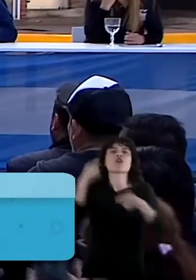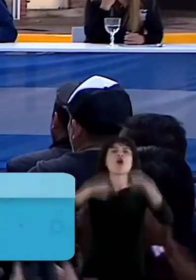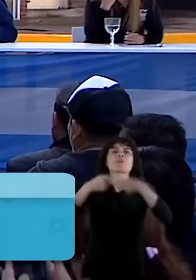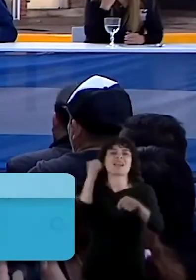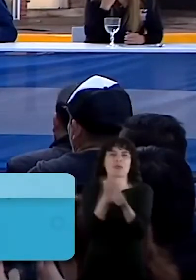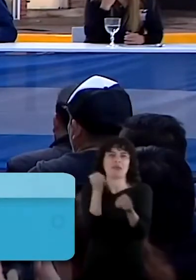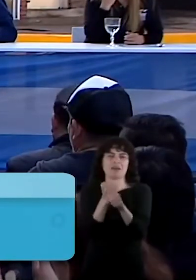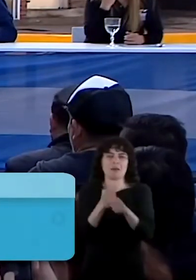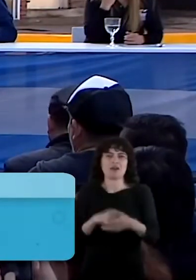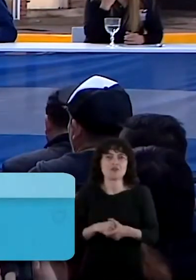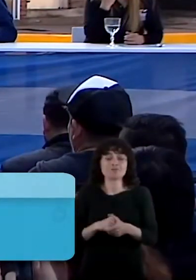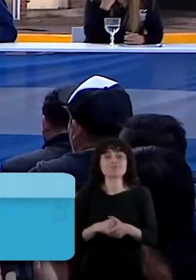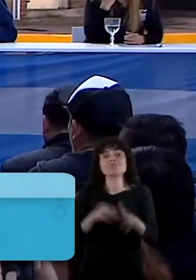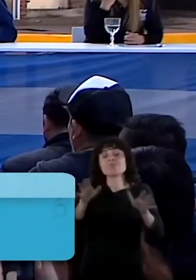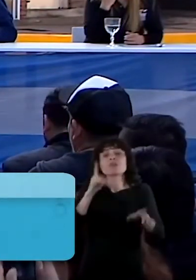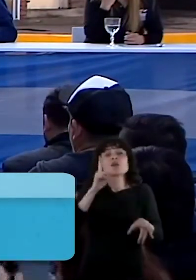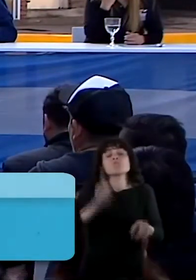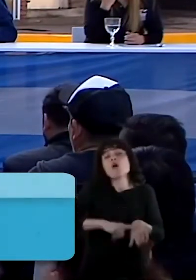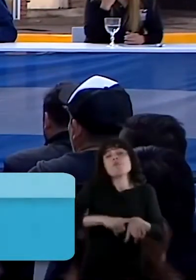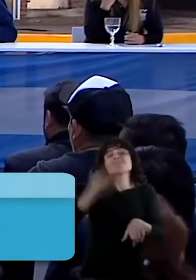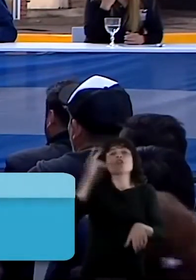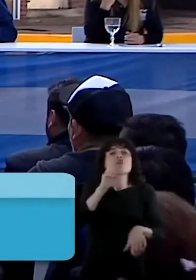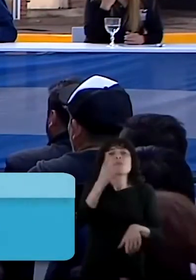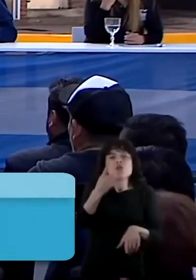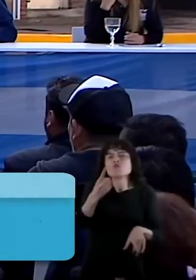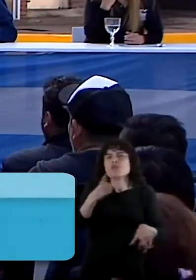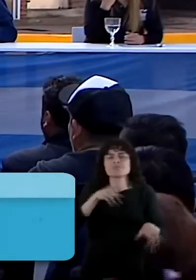Vino la crisis del 2001, que fue fatal, vino el default.